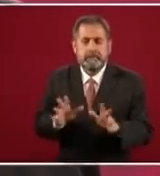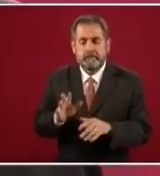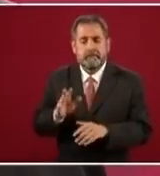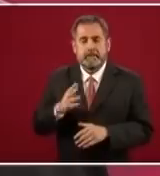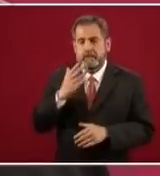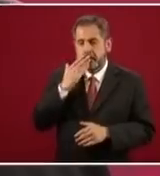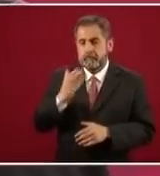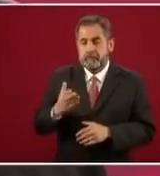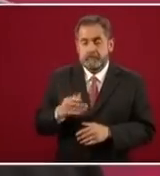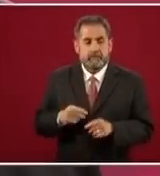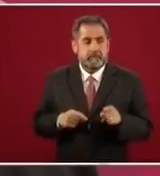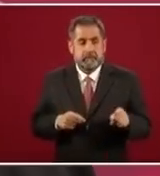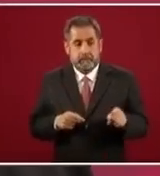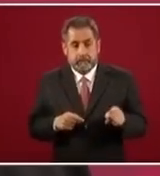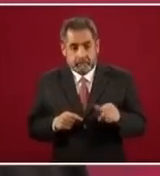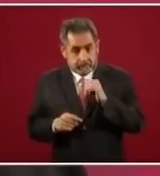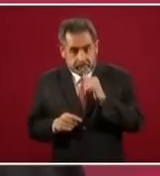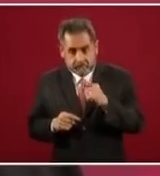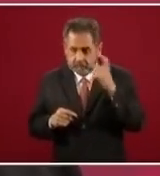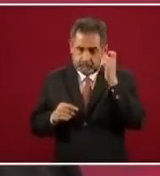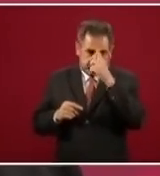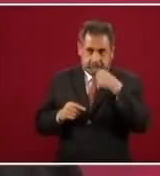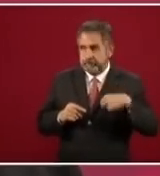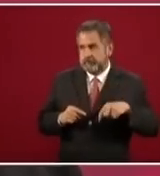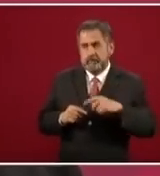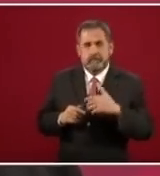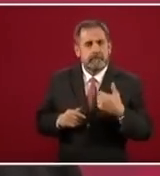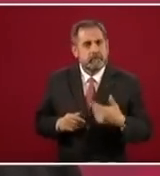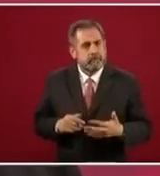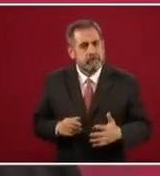sería una situación muy complicada para nosotros.